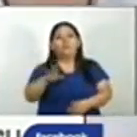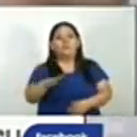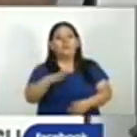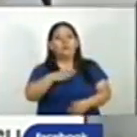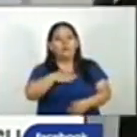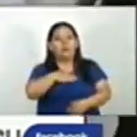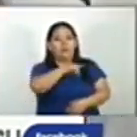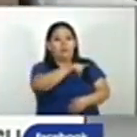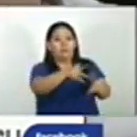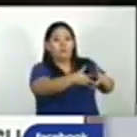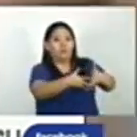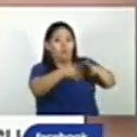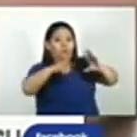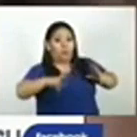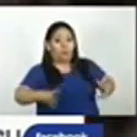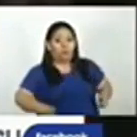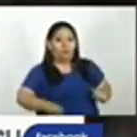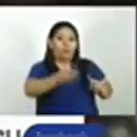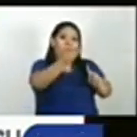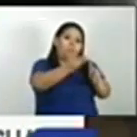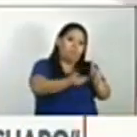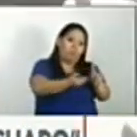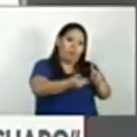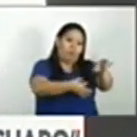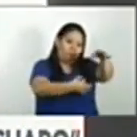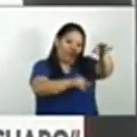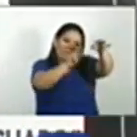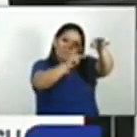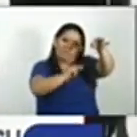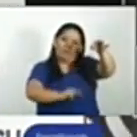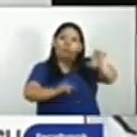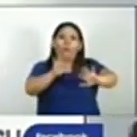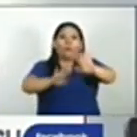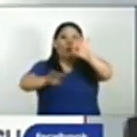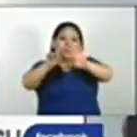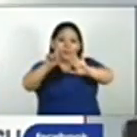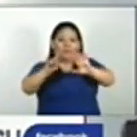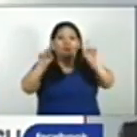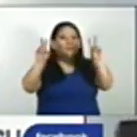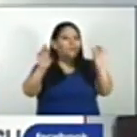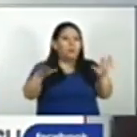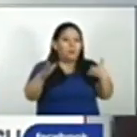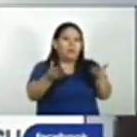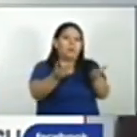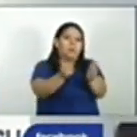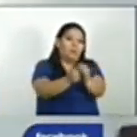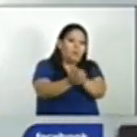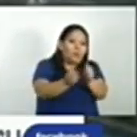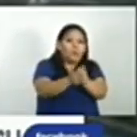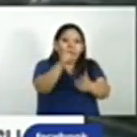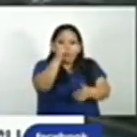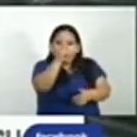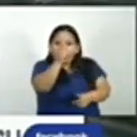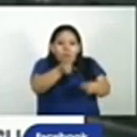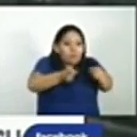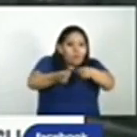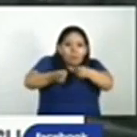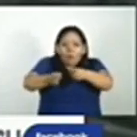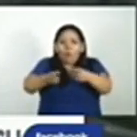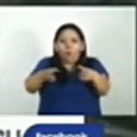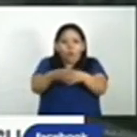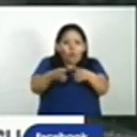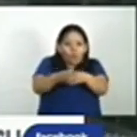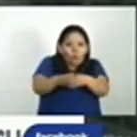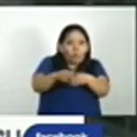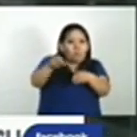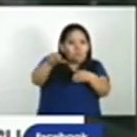de los Estados Unidos tiene en su contra 11 cargos penales relacionados con tráfico de drogas y manejo de una empresa criminal. Las autoridades